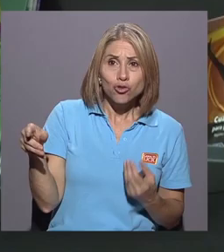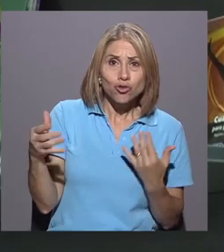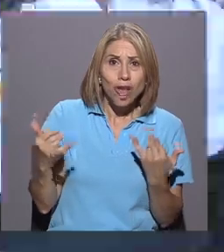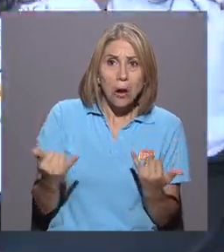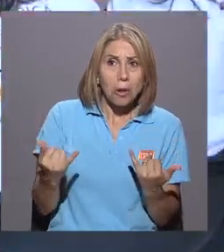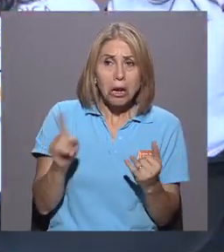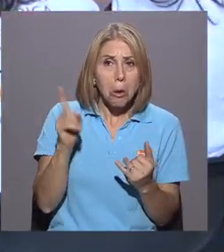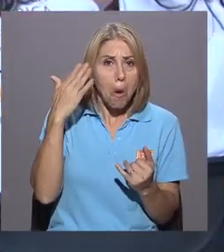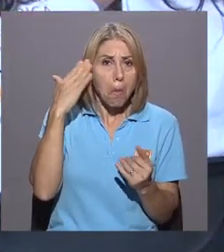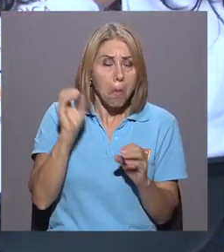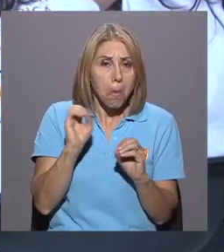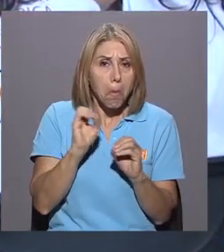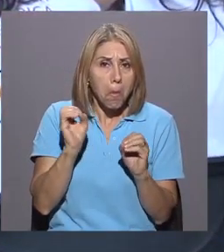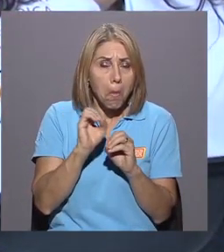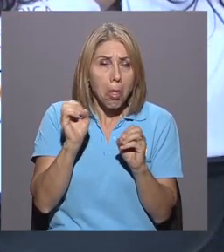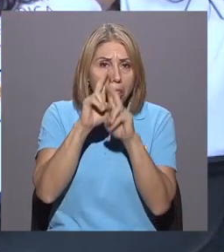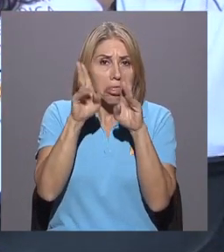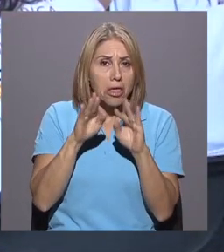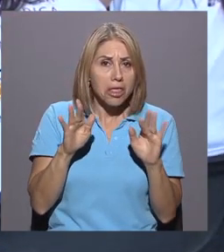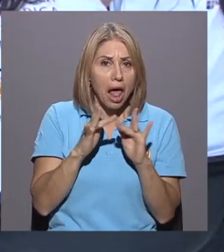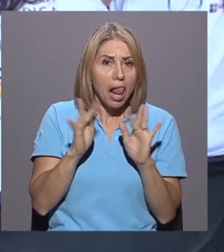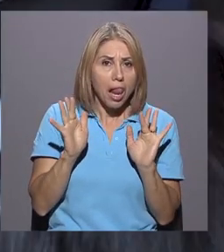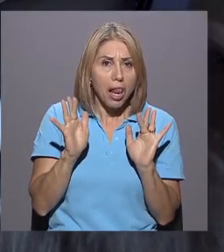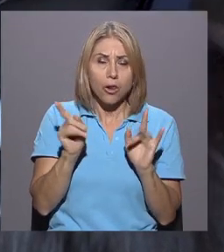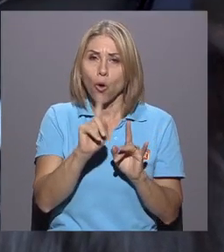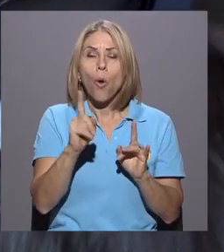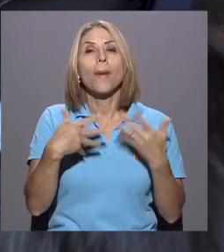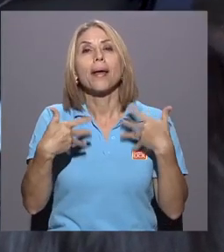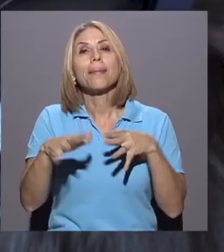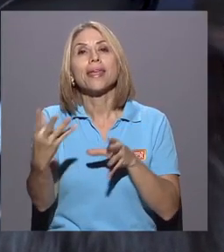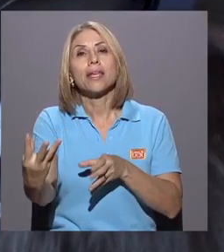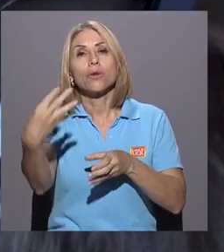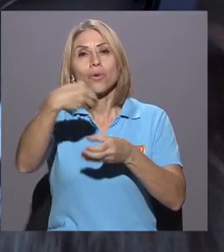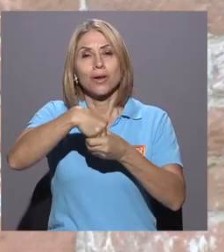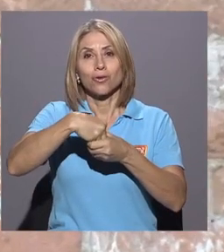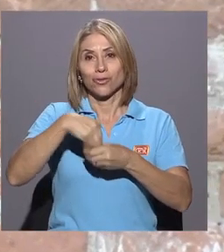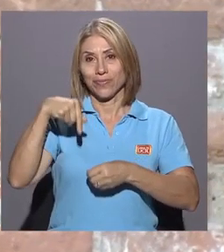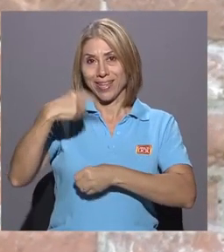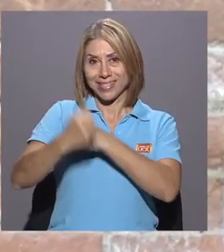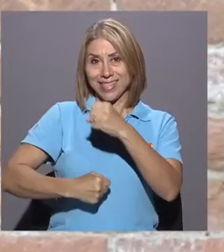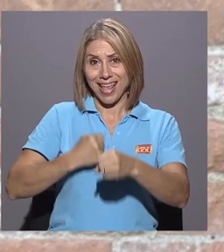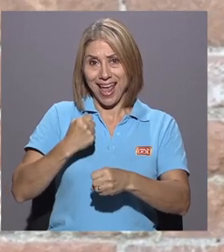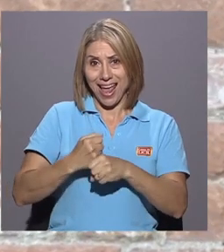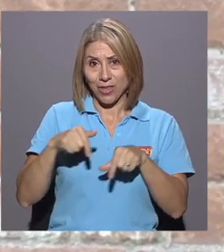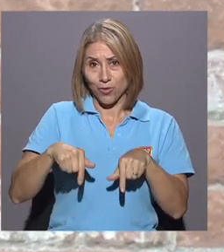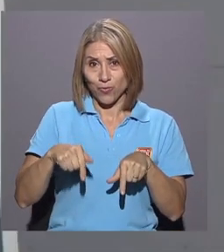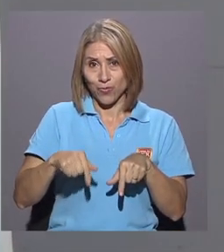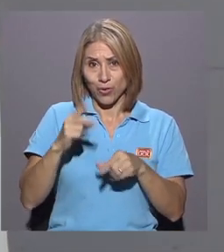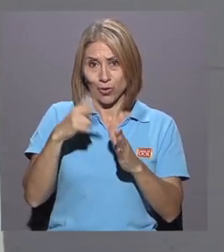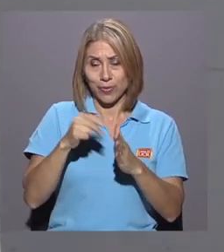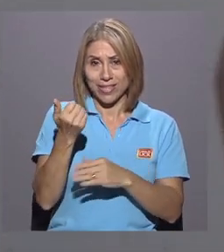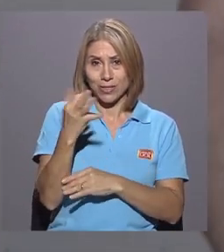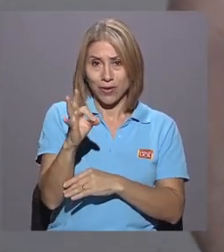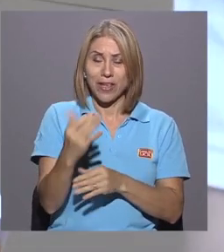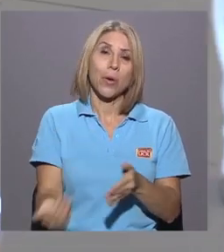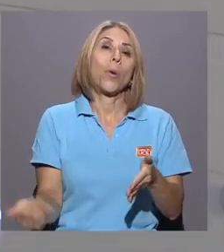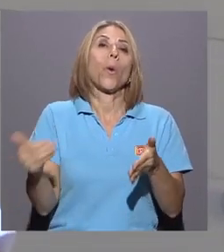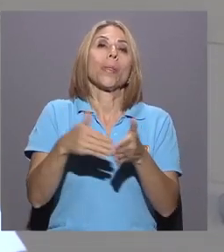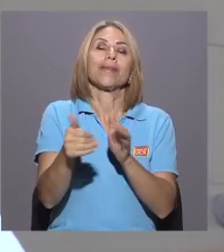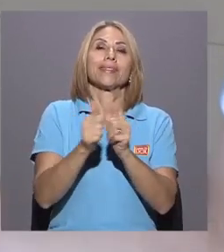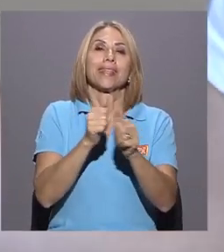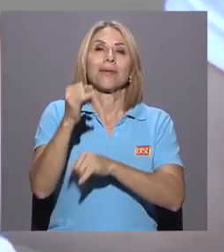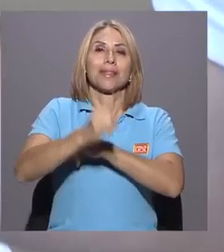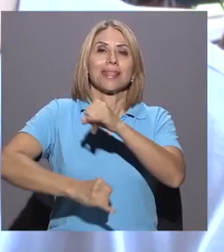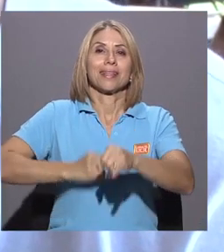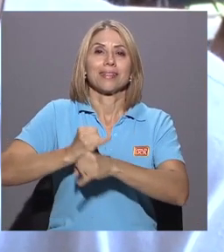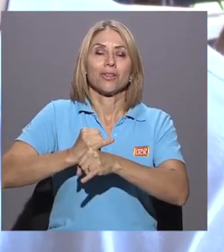digital sino más bien incluirlos este 2019 este certamen internacional vuelve para que los estudiantes